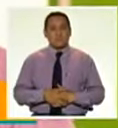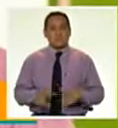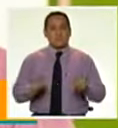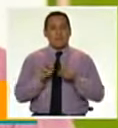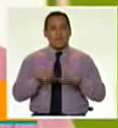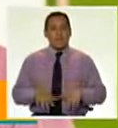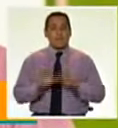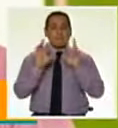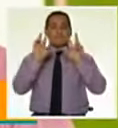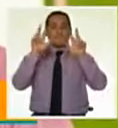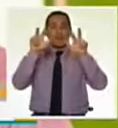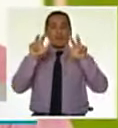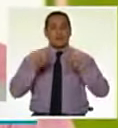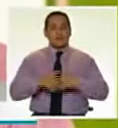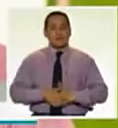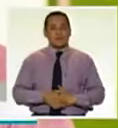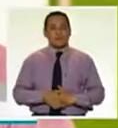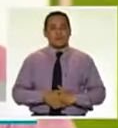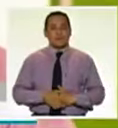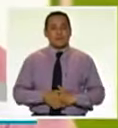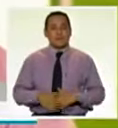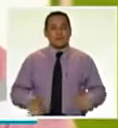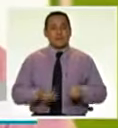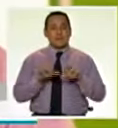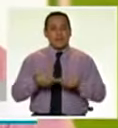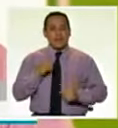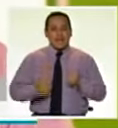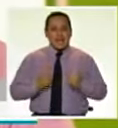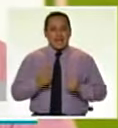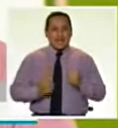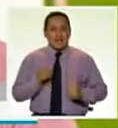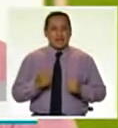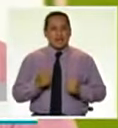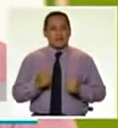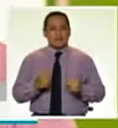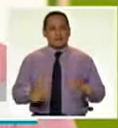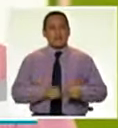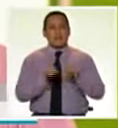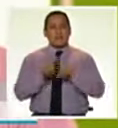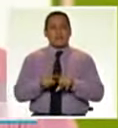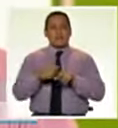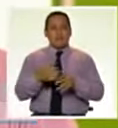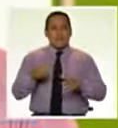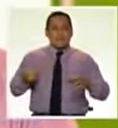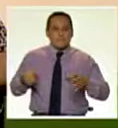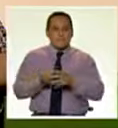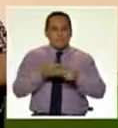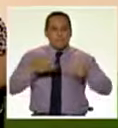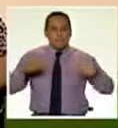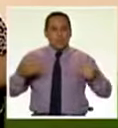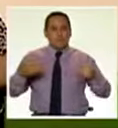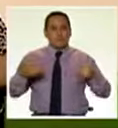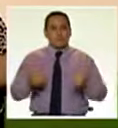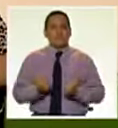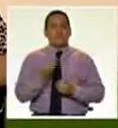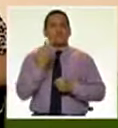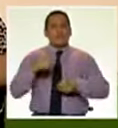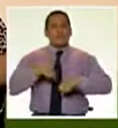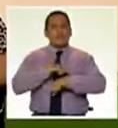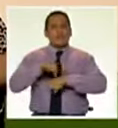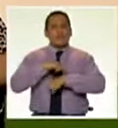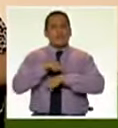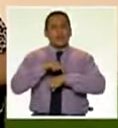vole, en vole y en caderas y en postas. Dios mío, ¿cuántas horas entrenas